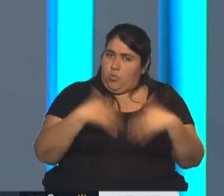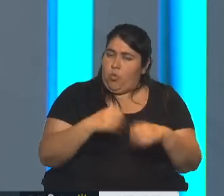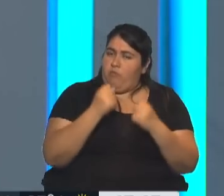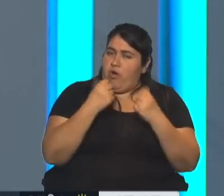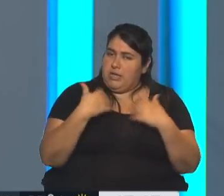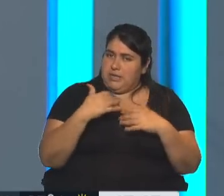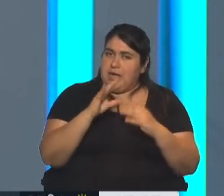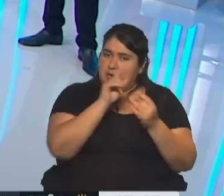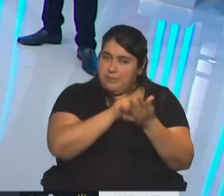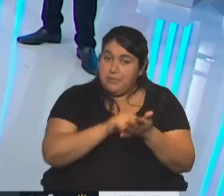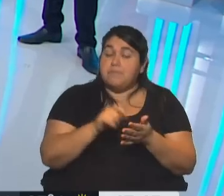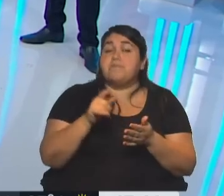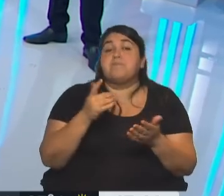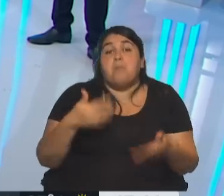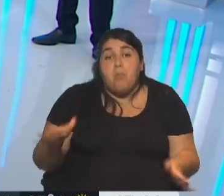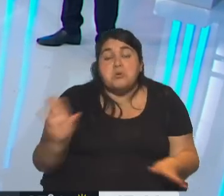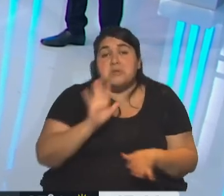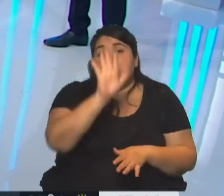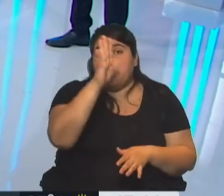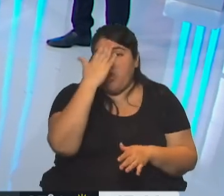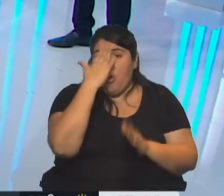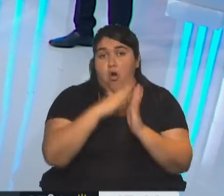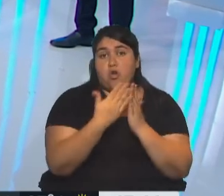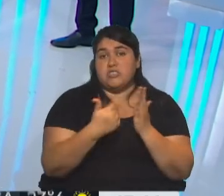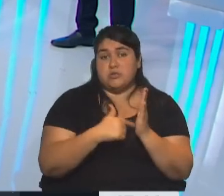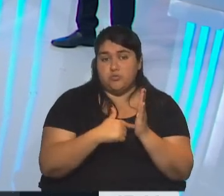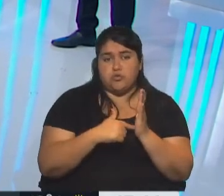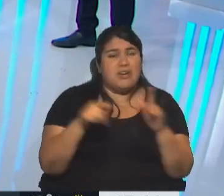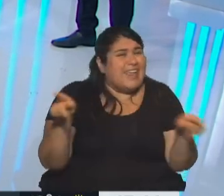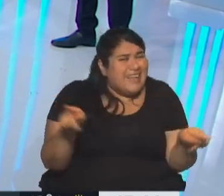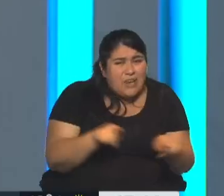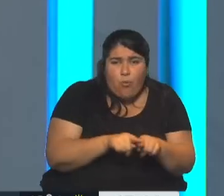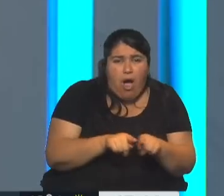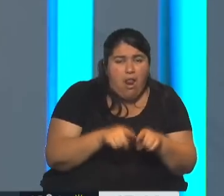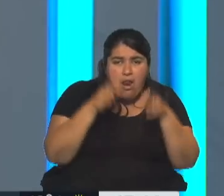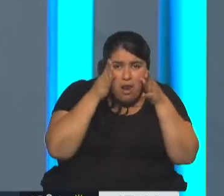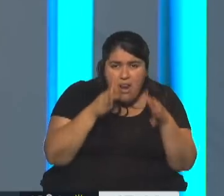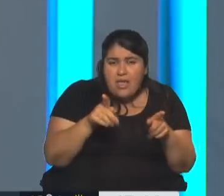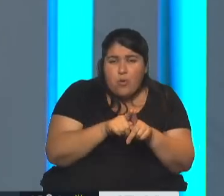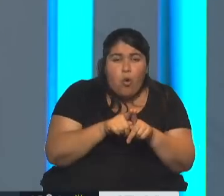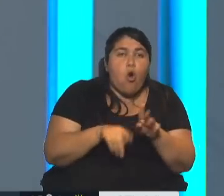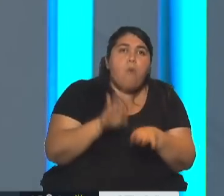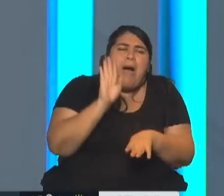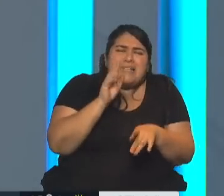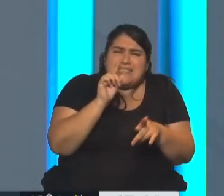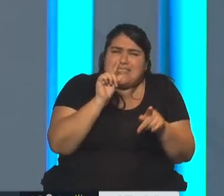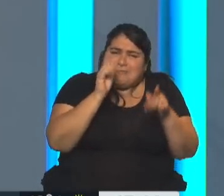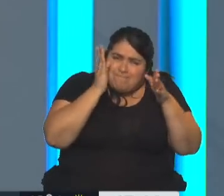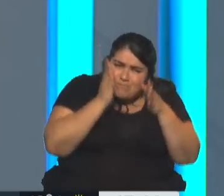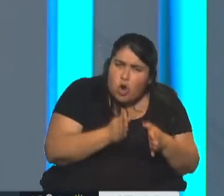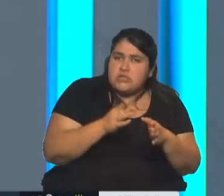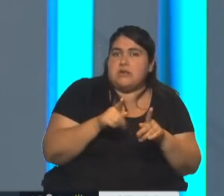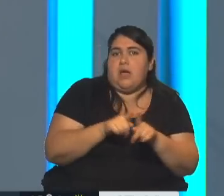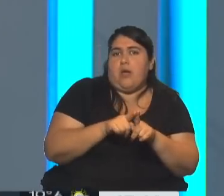haber una constitución, o que podría haber una constitución igual de conservadora o más conservadora que la